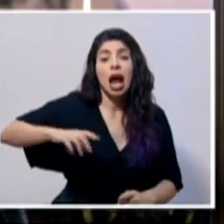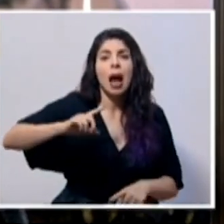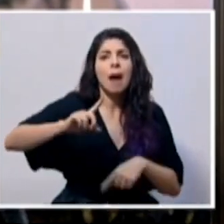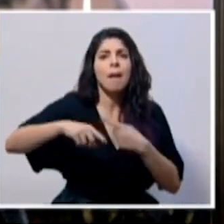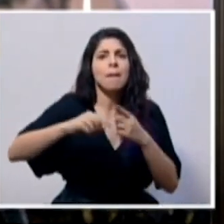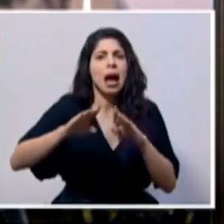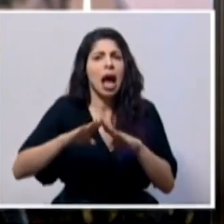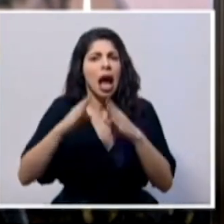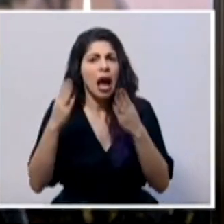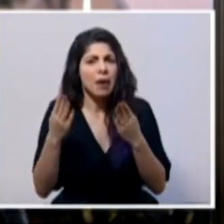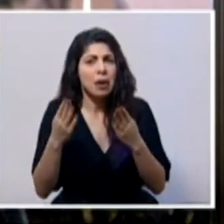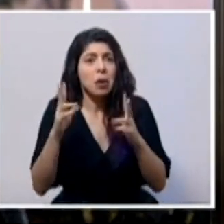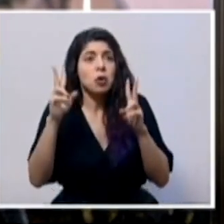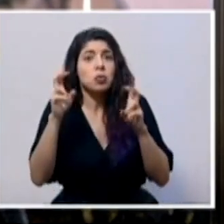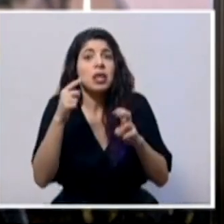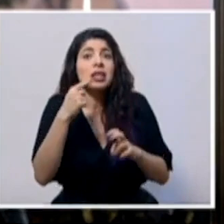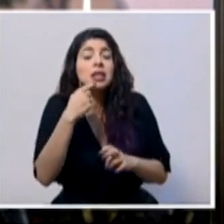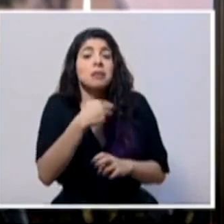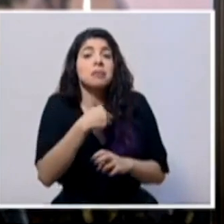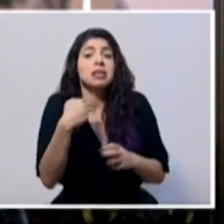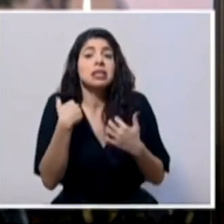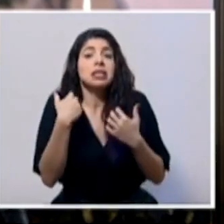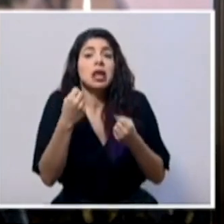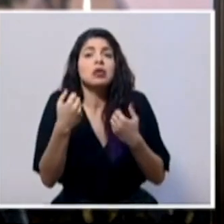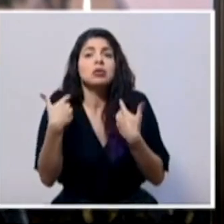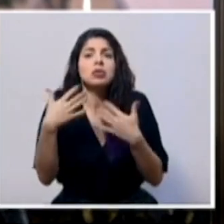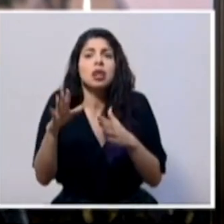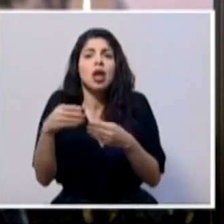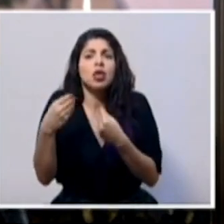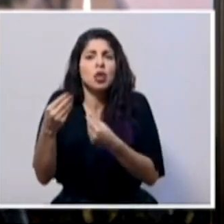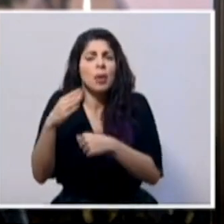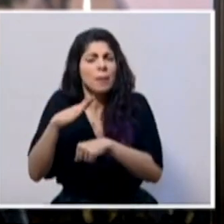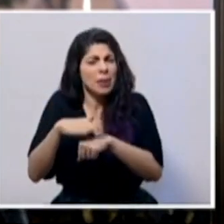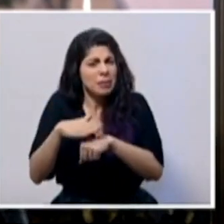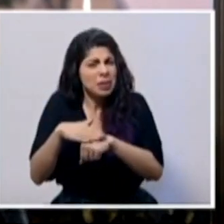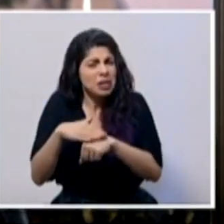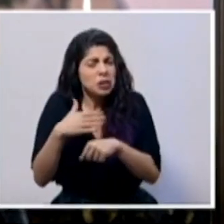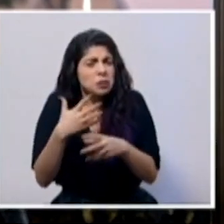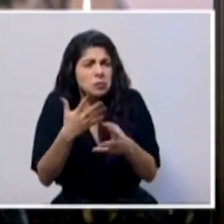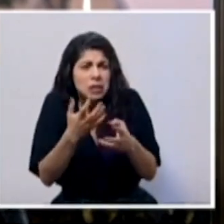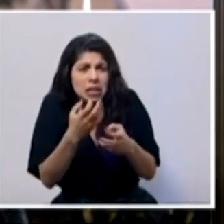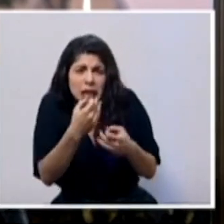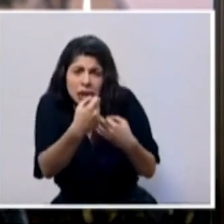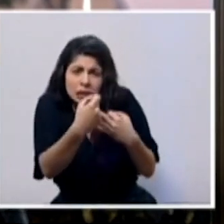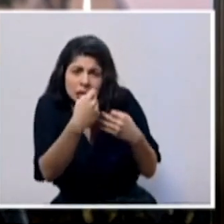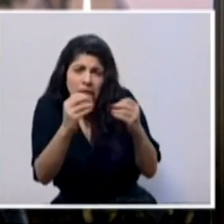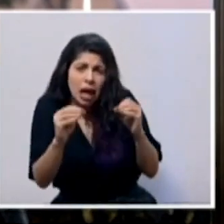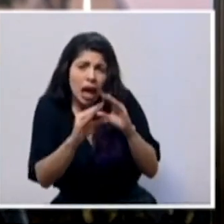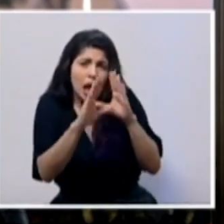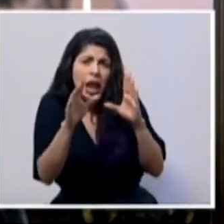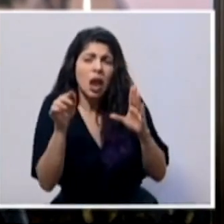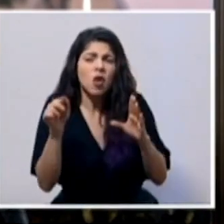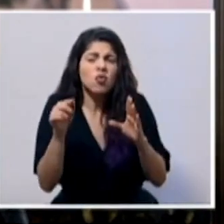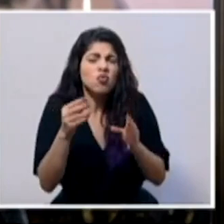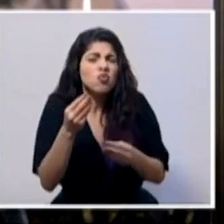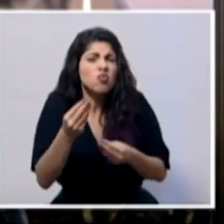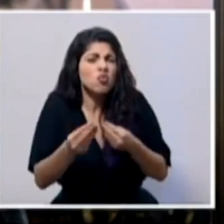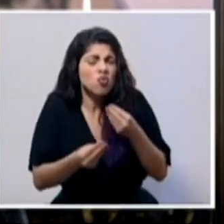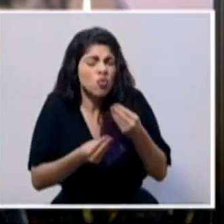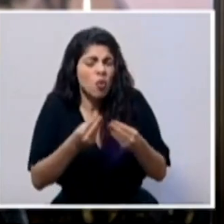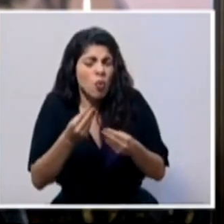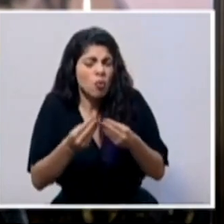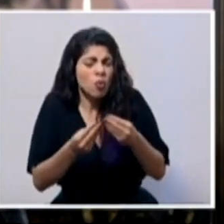abrir, supuestamente porque el Ministerio de Salud les dio la autorización. Queríamos nada más que nos especificara cómo se va a mantener